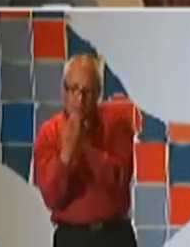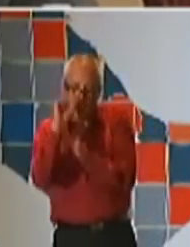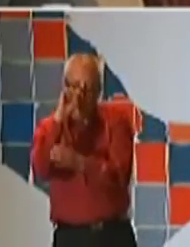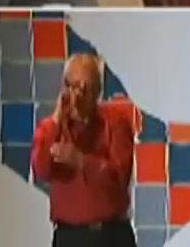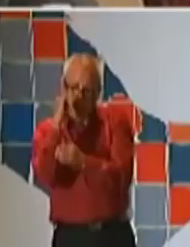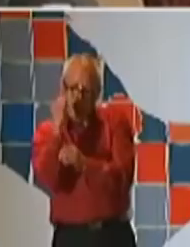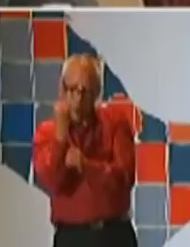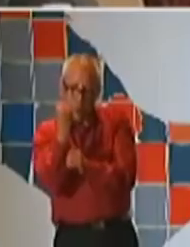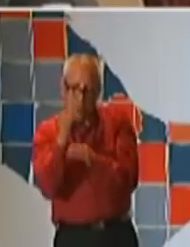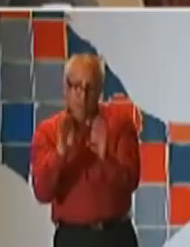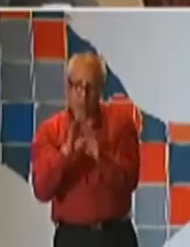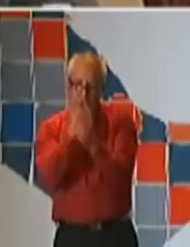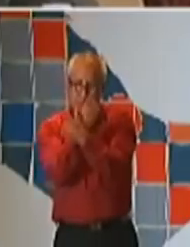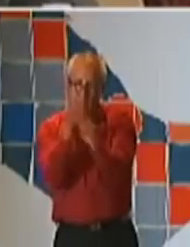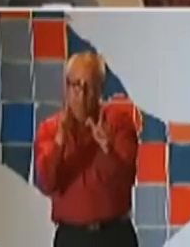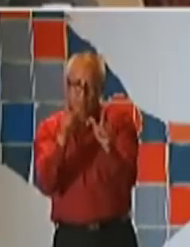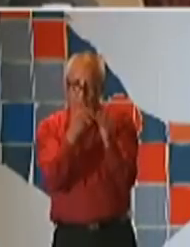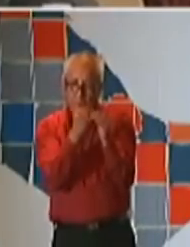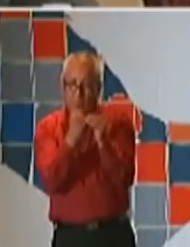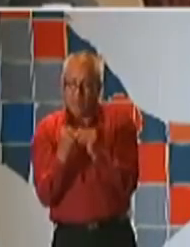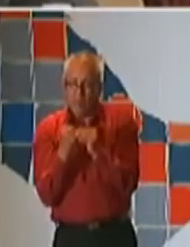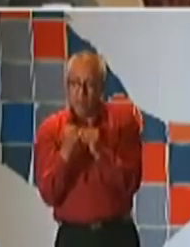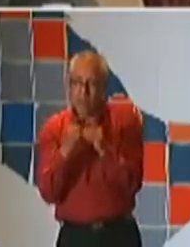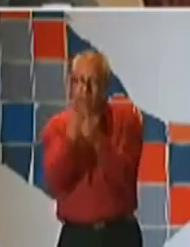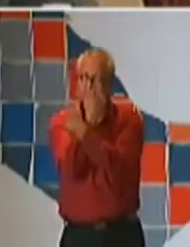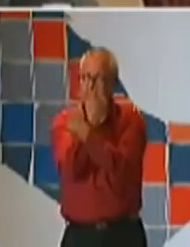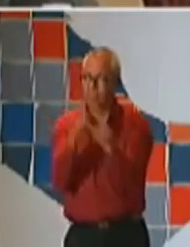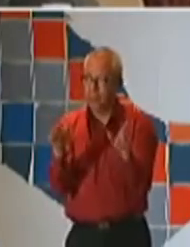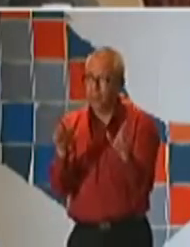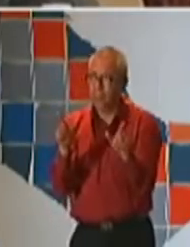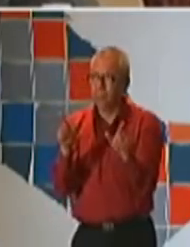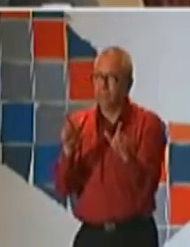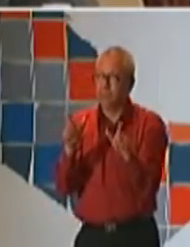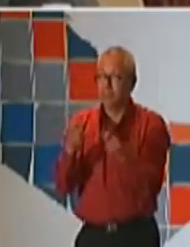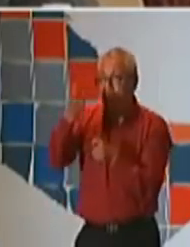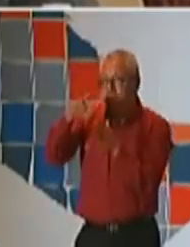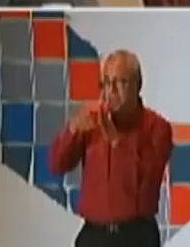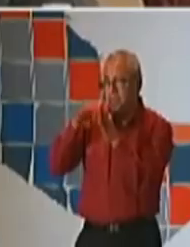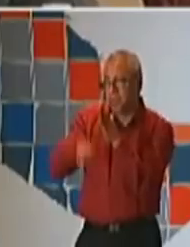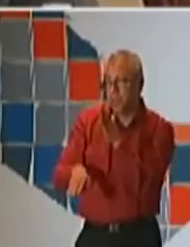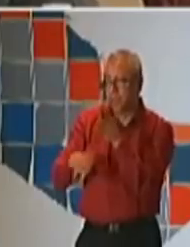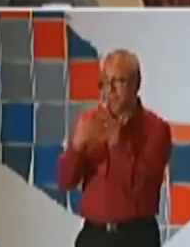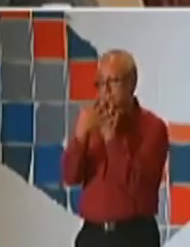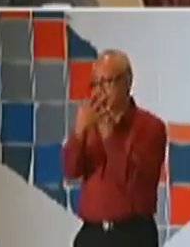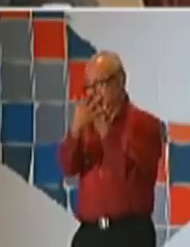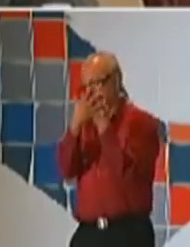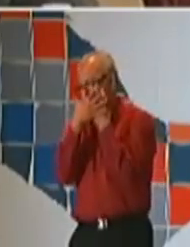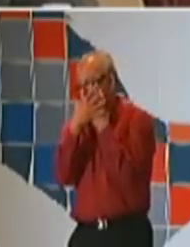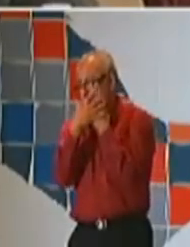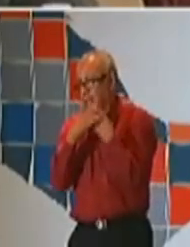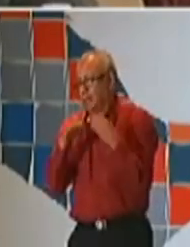oprime la libertad del dinero exige trabajadores presos presos de la cárcel del